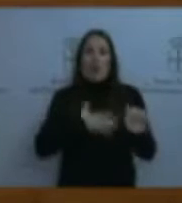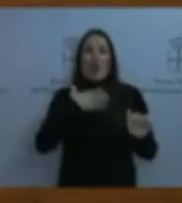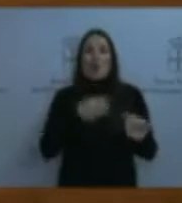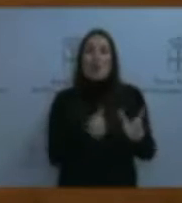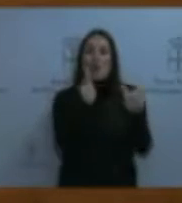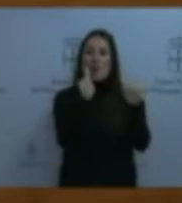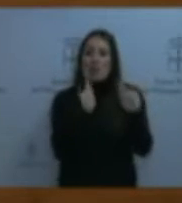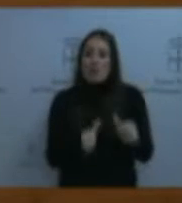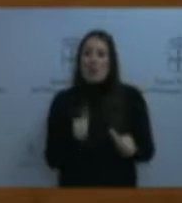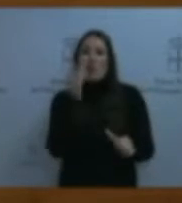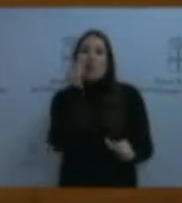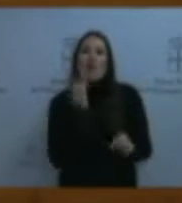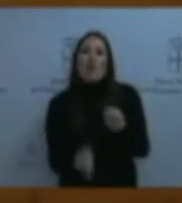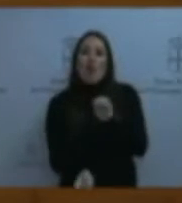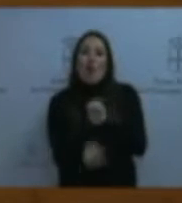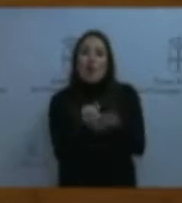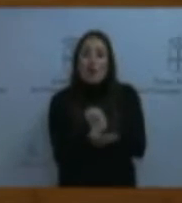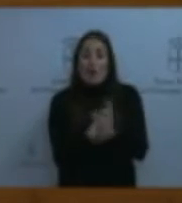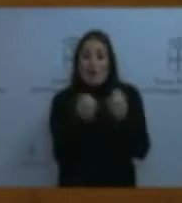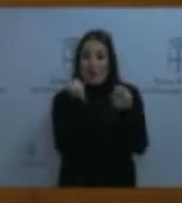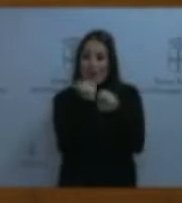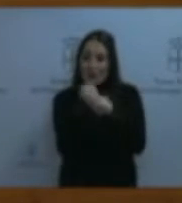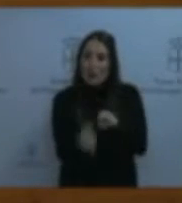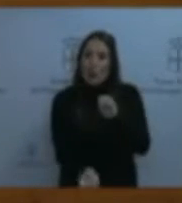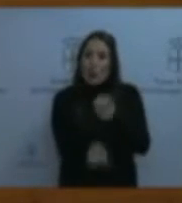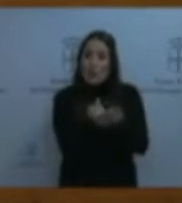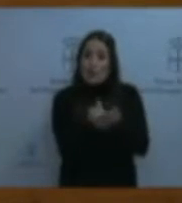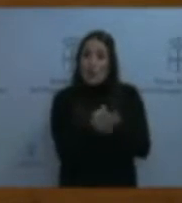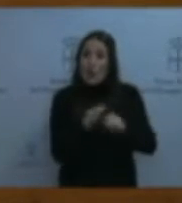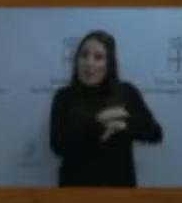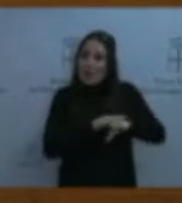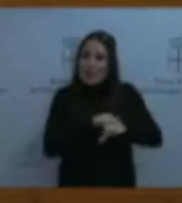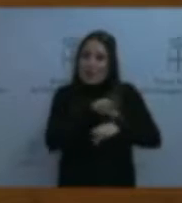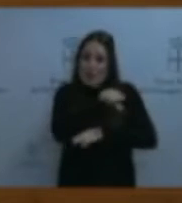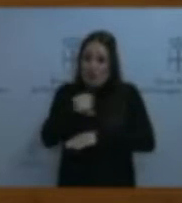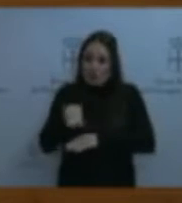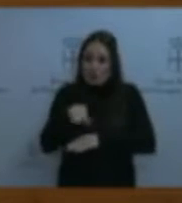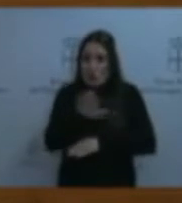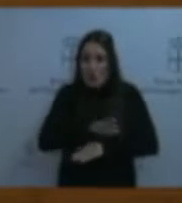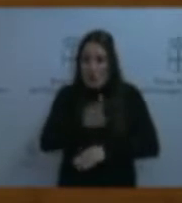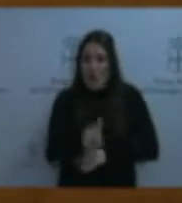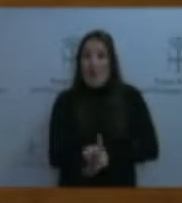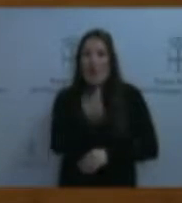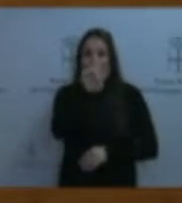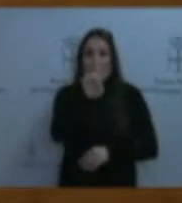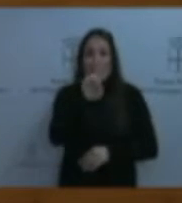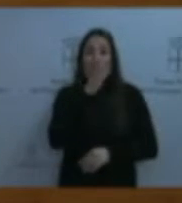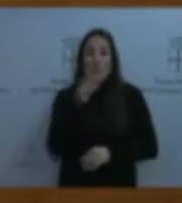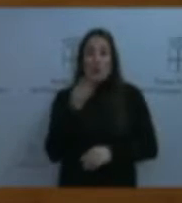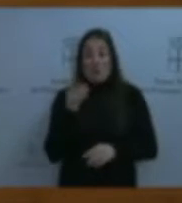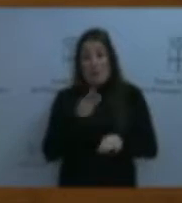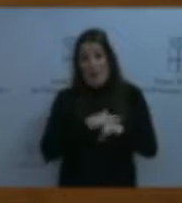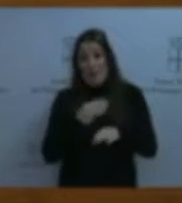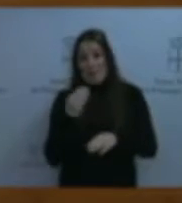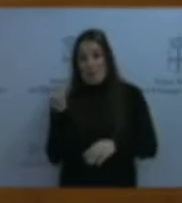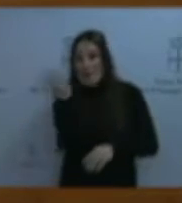de origen en base a alimentos de pastos del Cantábrico para las ganaderías de estas 3 comunidades autónomas. Pero este